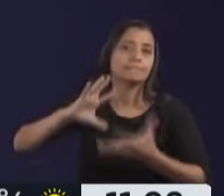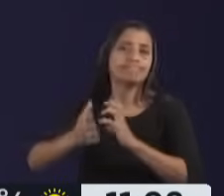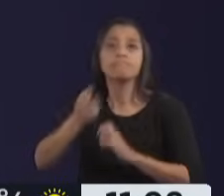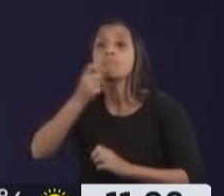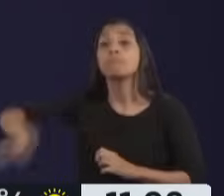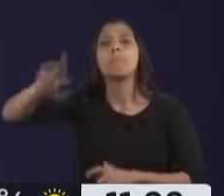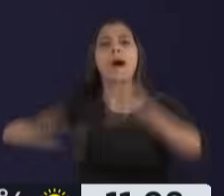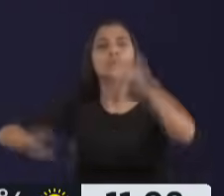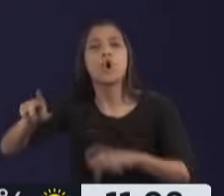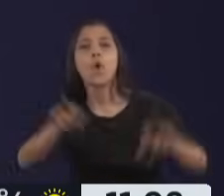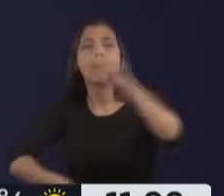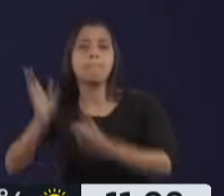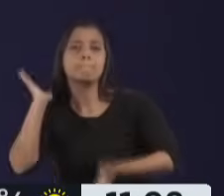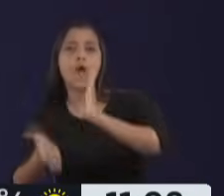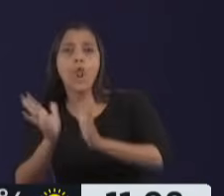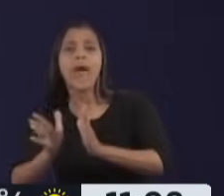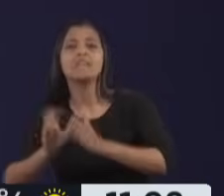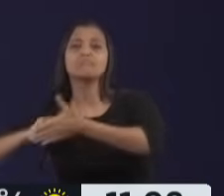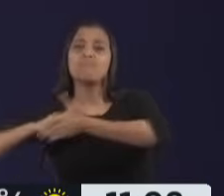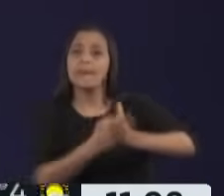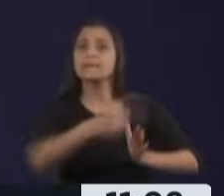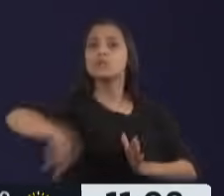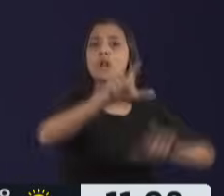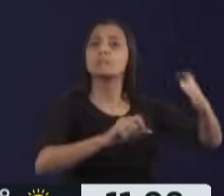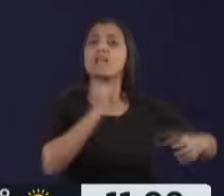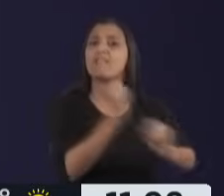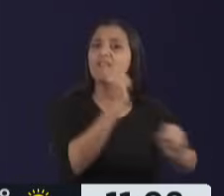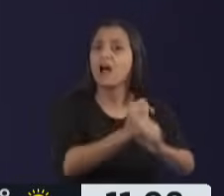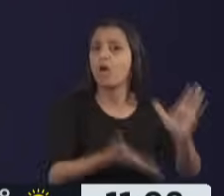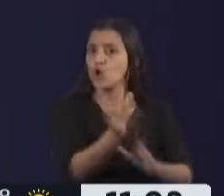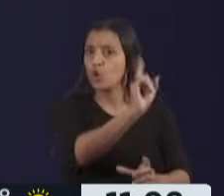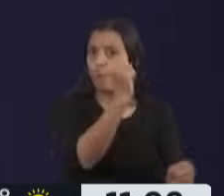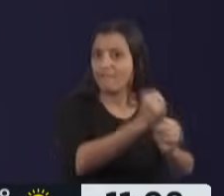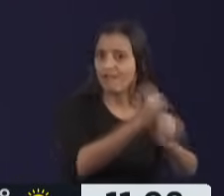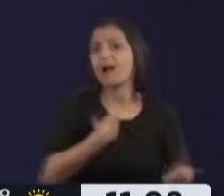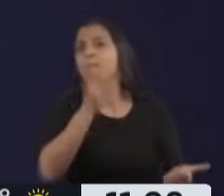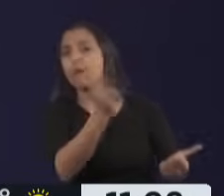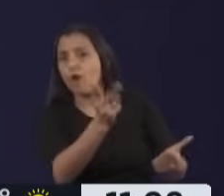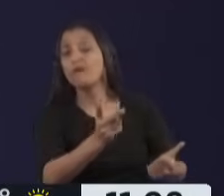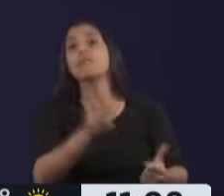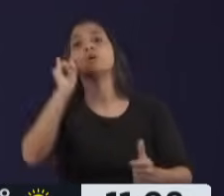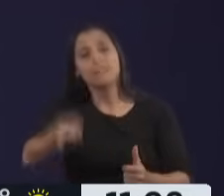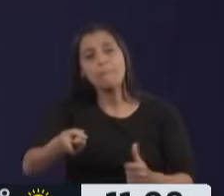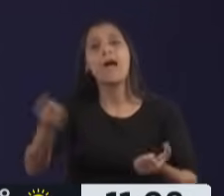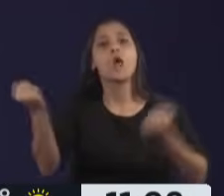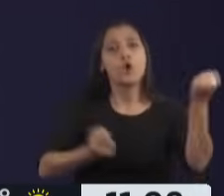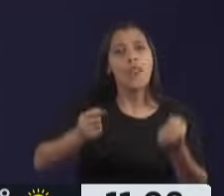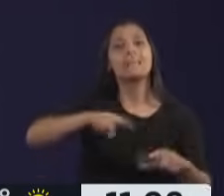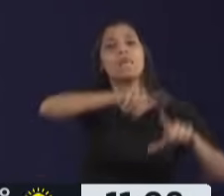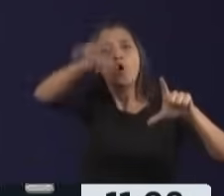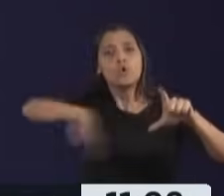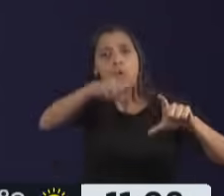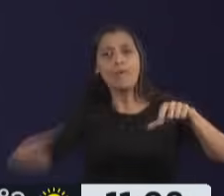de delincuentes apretando trabajadores para no dejarlos trabajar, cubiertas de colectivos